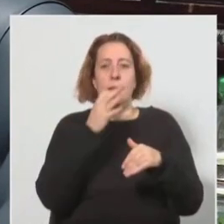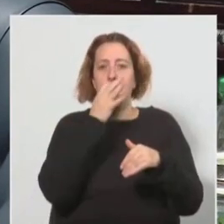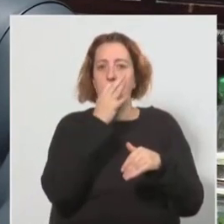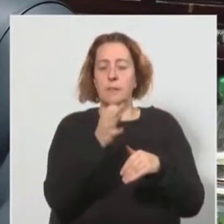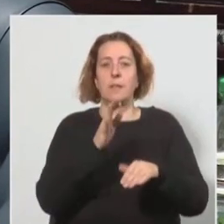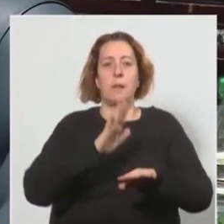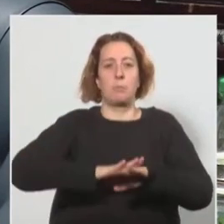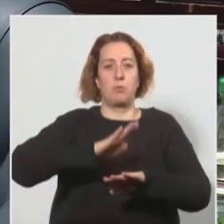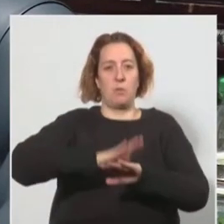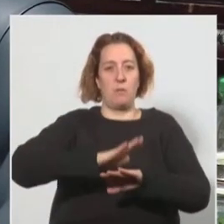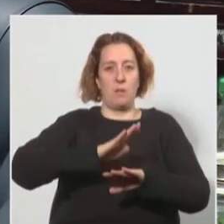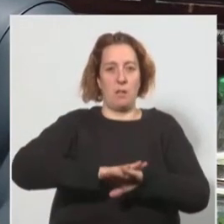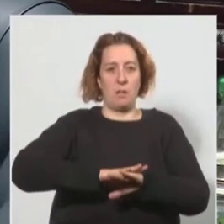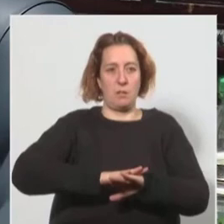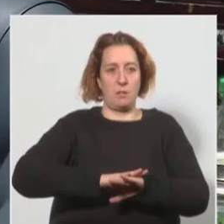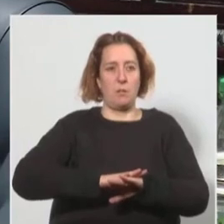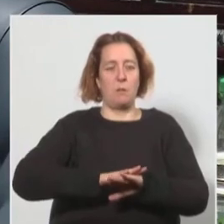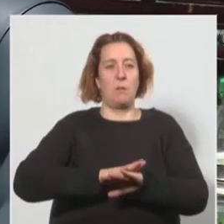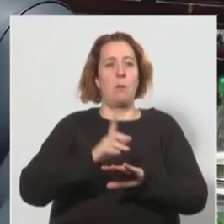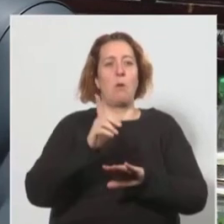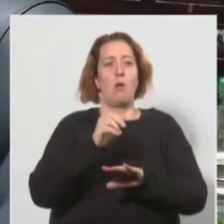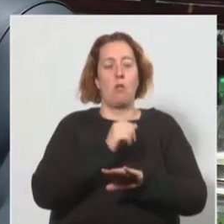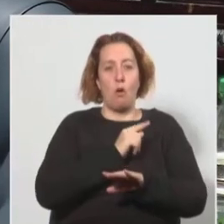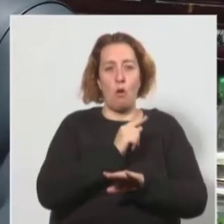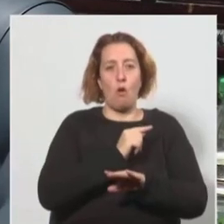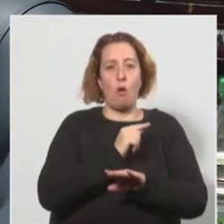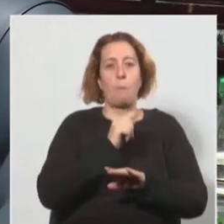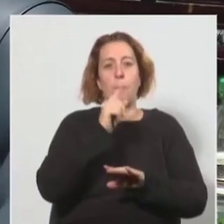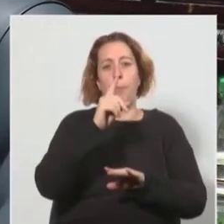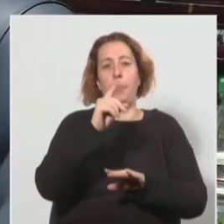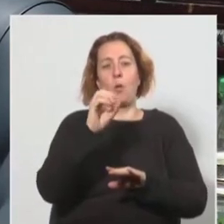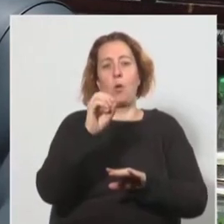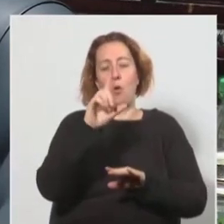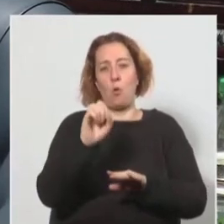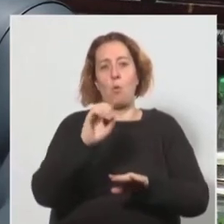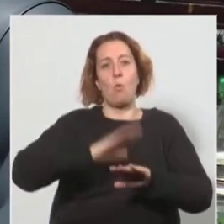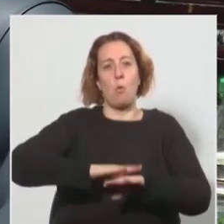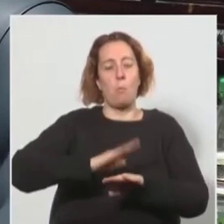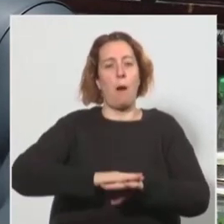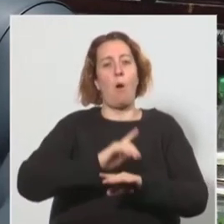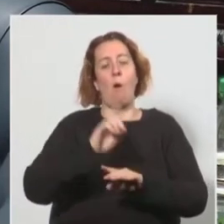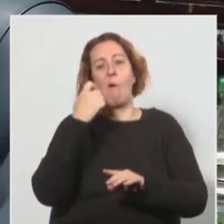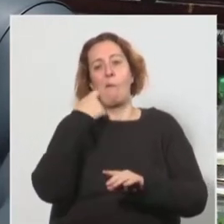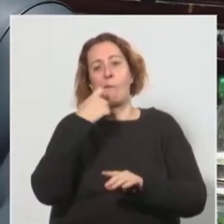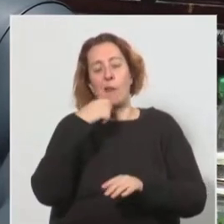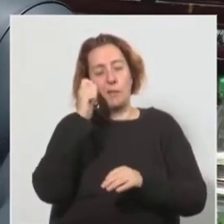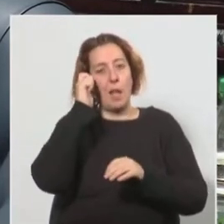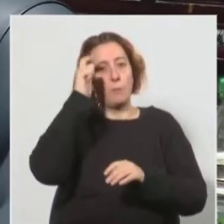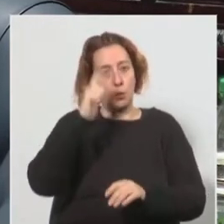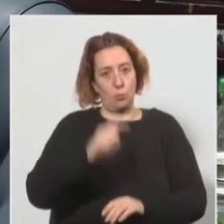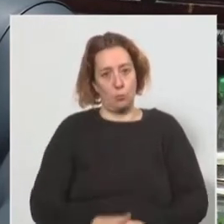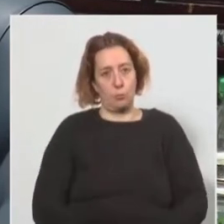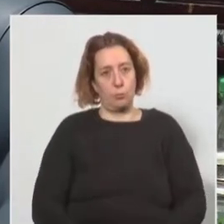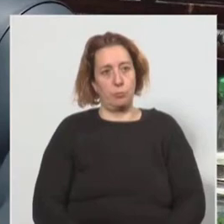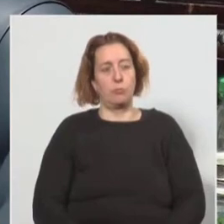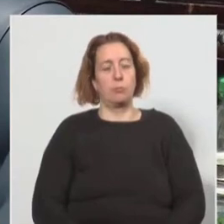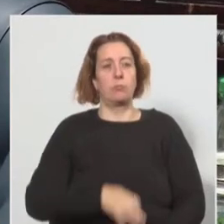determinar responsabilidades por dolo, culpa o ineptitud. Palabras del exministro